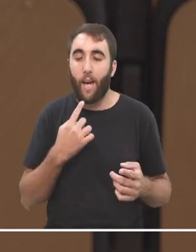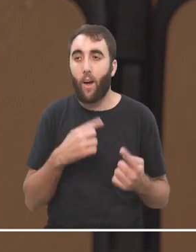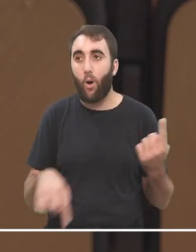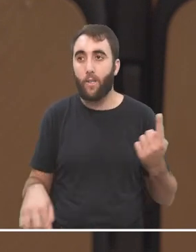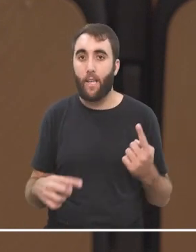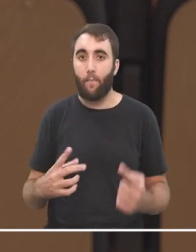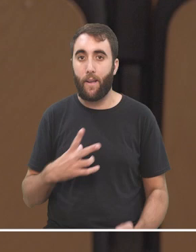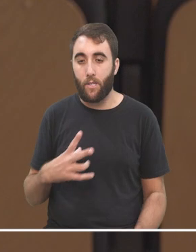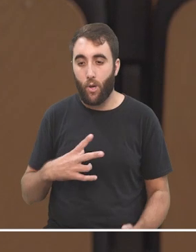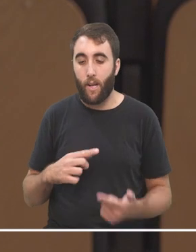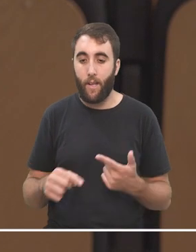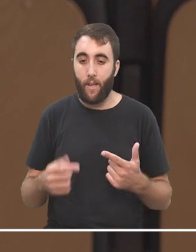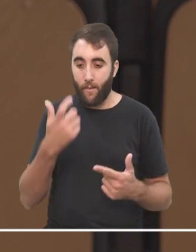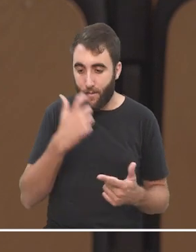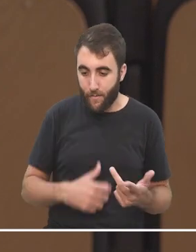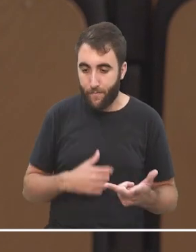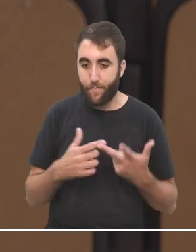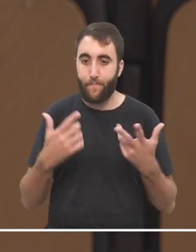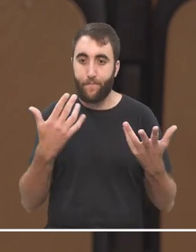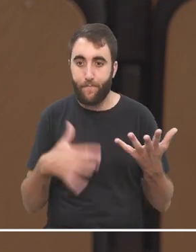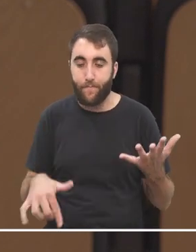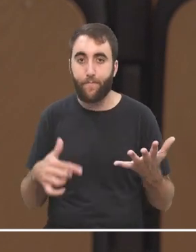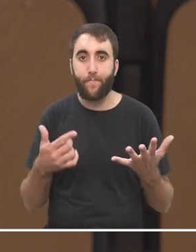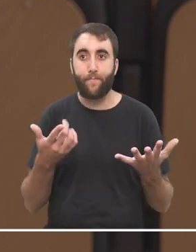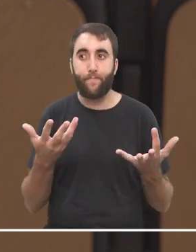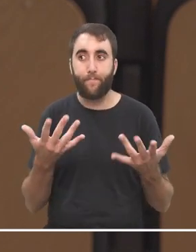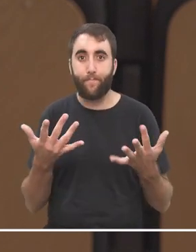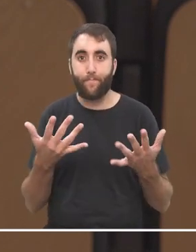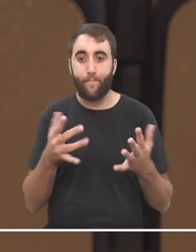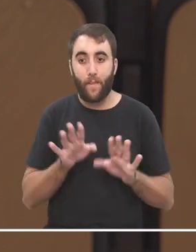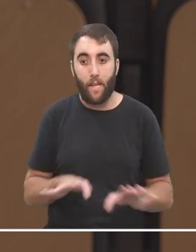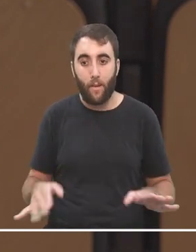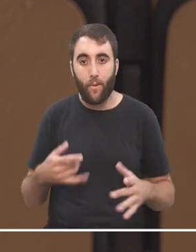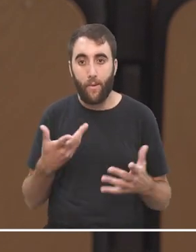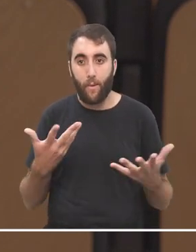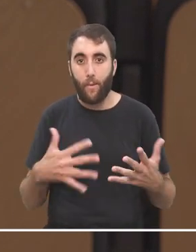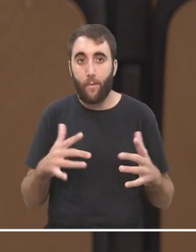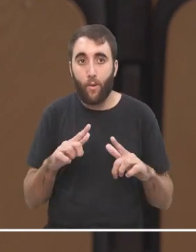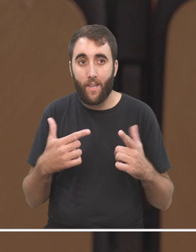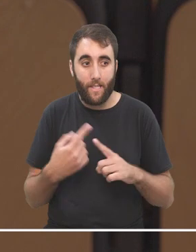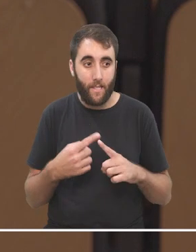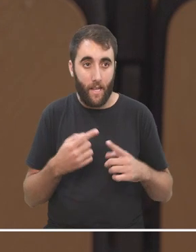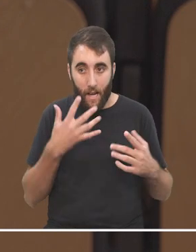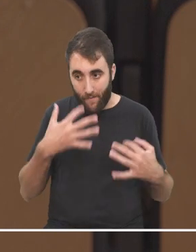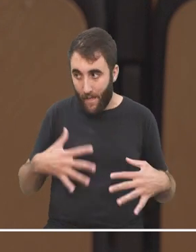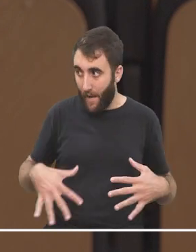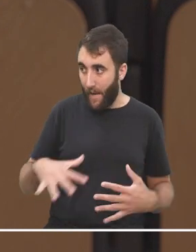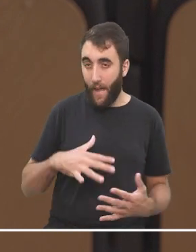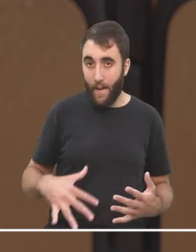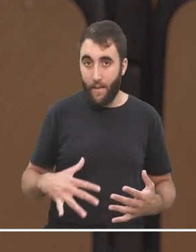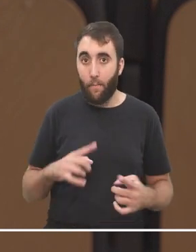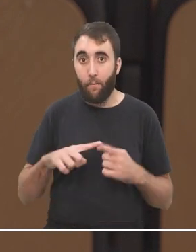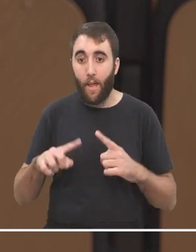a personas y a situaciones que no existen en el mundo material y este es un